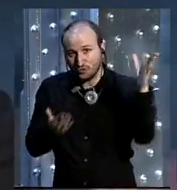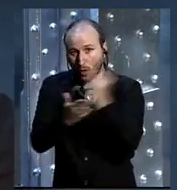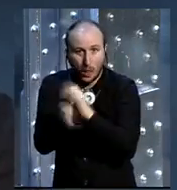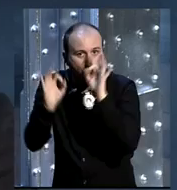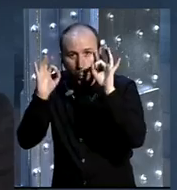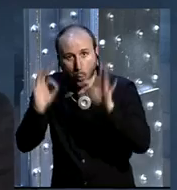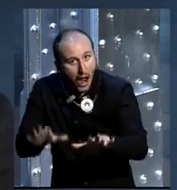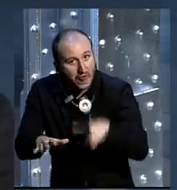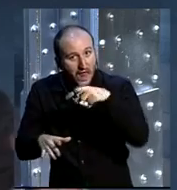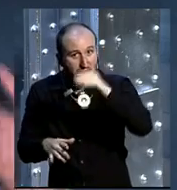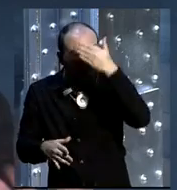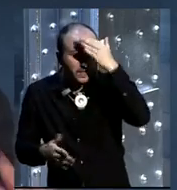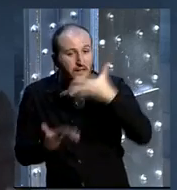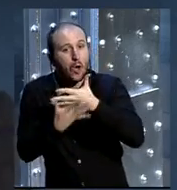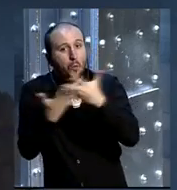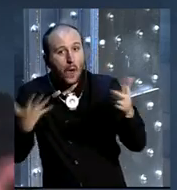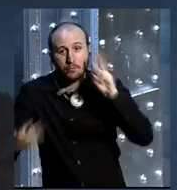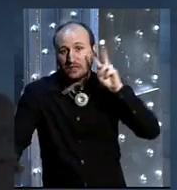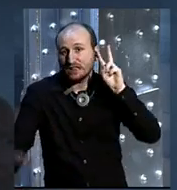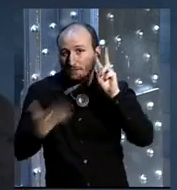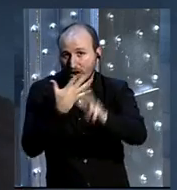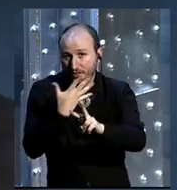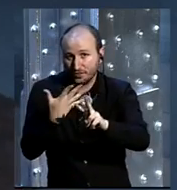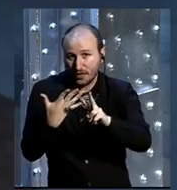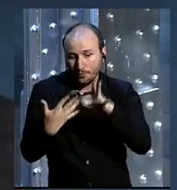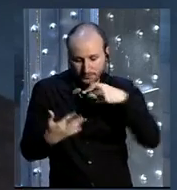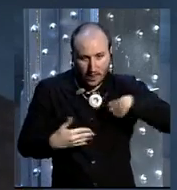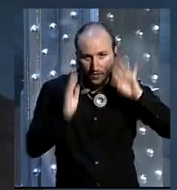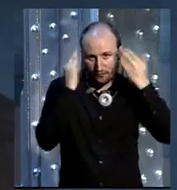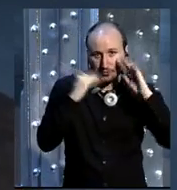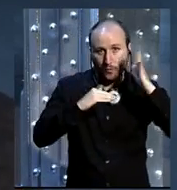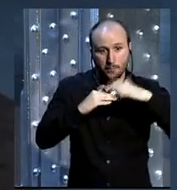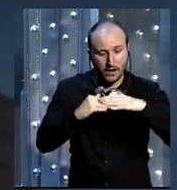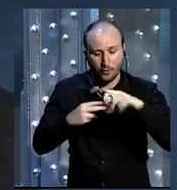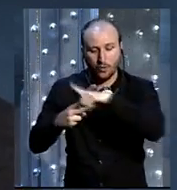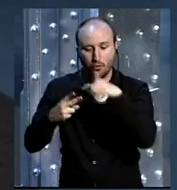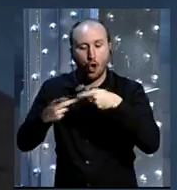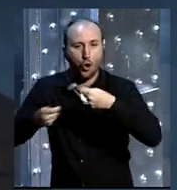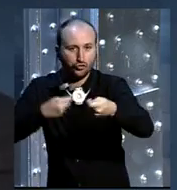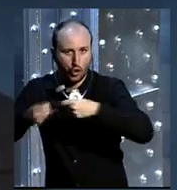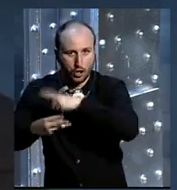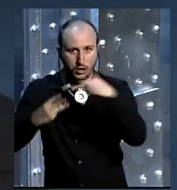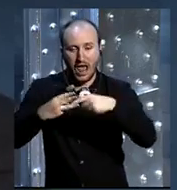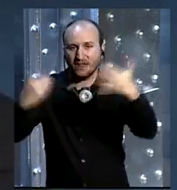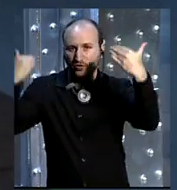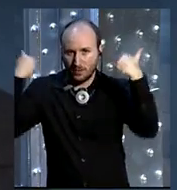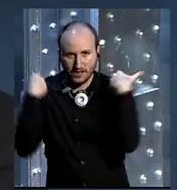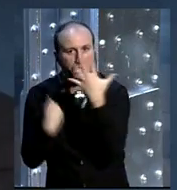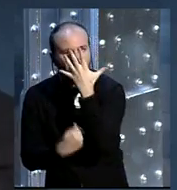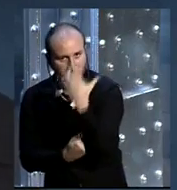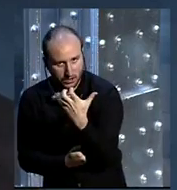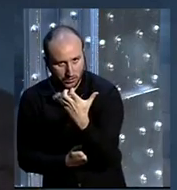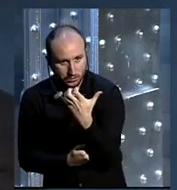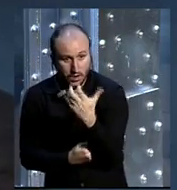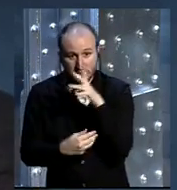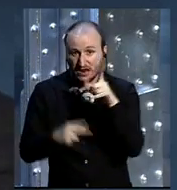esos principios son la transparencia, para nosotros por lo menos en Facebook son la transparencia, el control y la responsabilidad. Hay que responsabilizarse. La transparencia la verdad